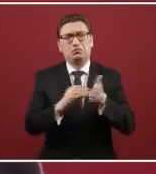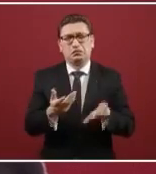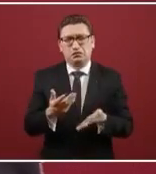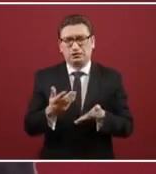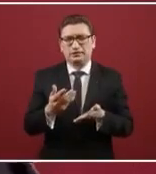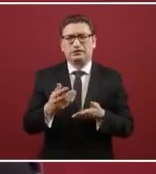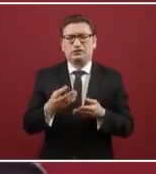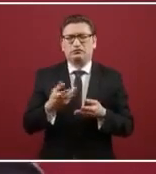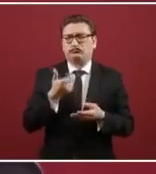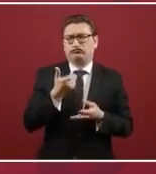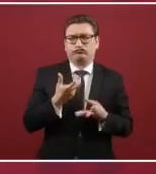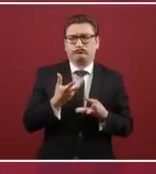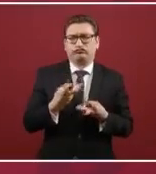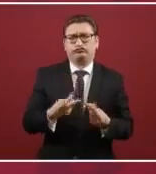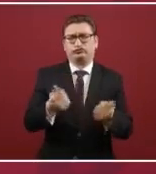se gastó